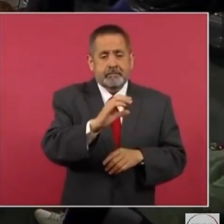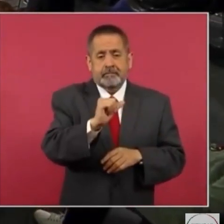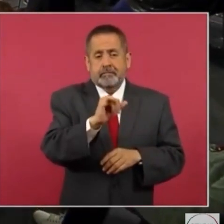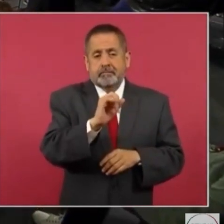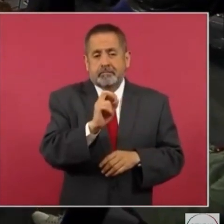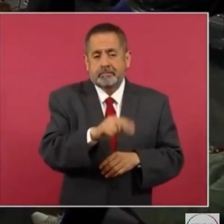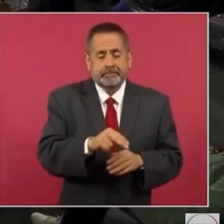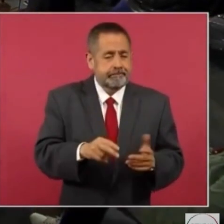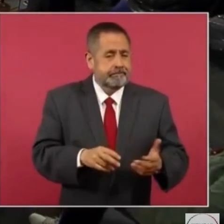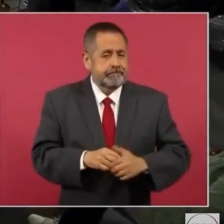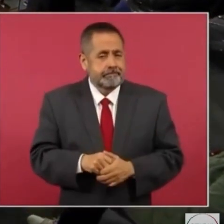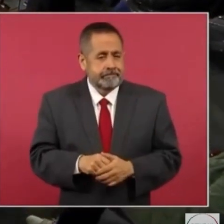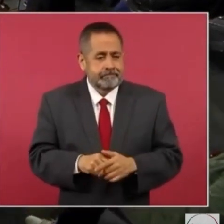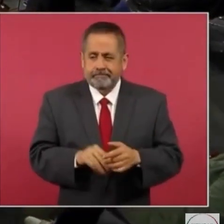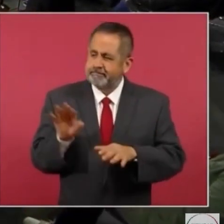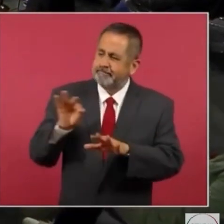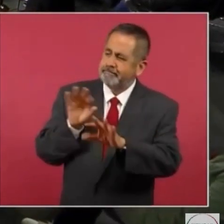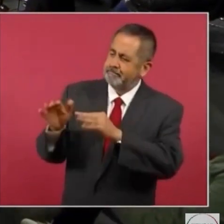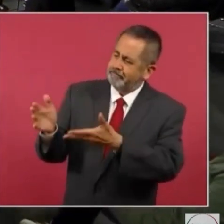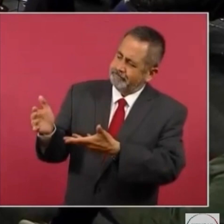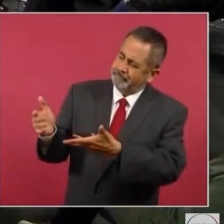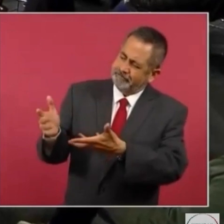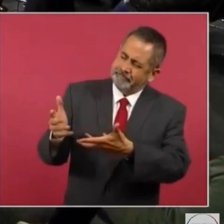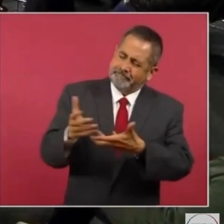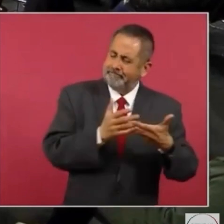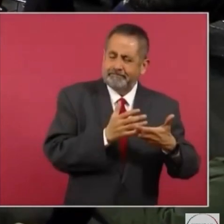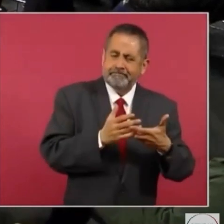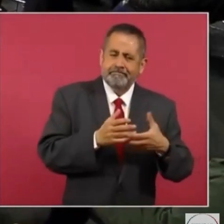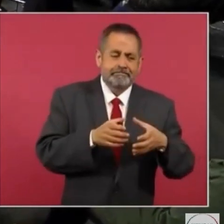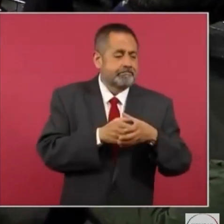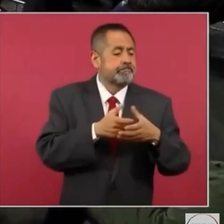Los cooptó a todos,